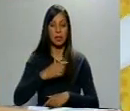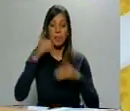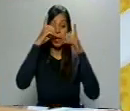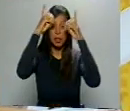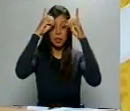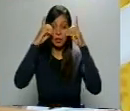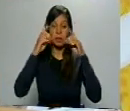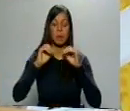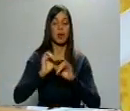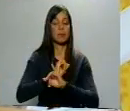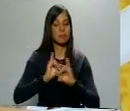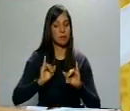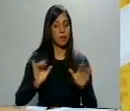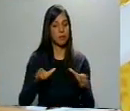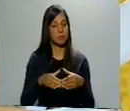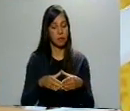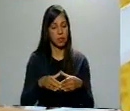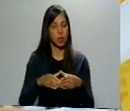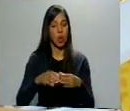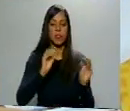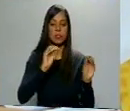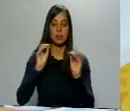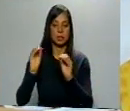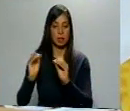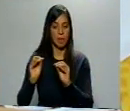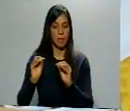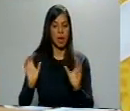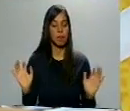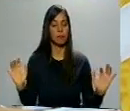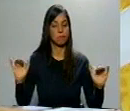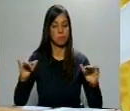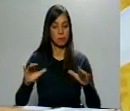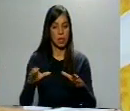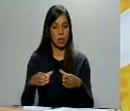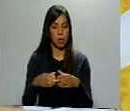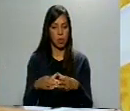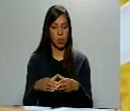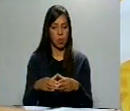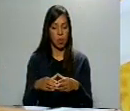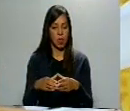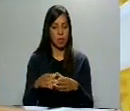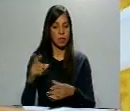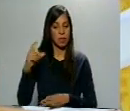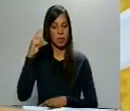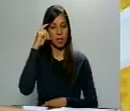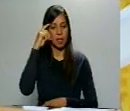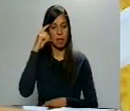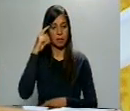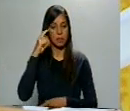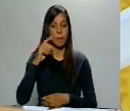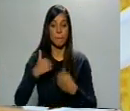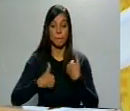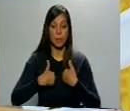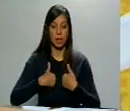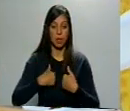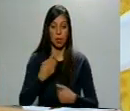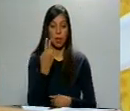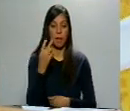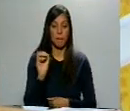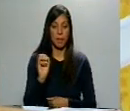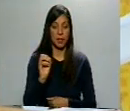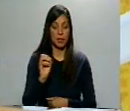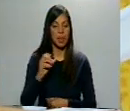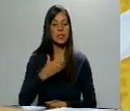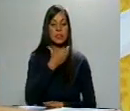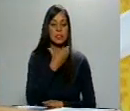sesión y convocó a sesión de la Asamblea Nacional para el día miércoles